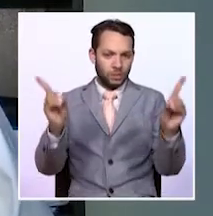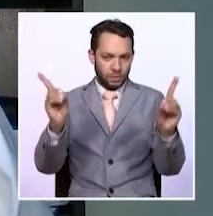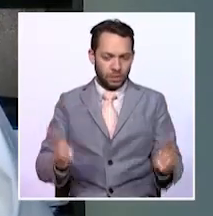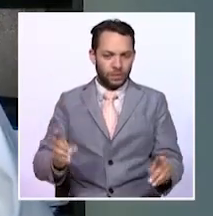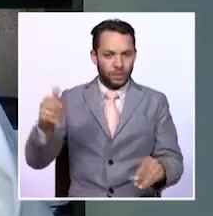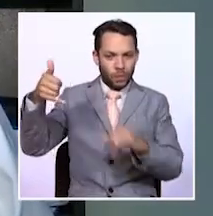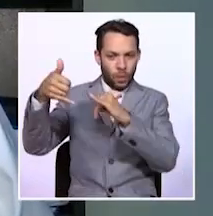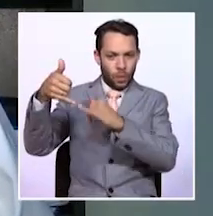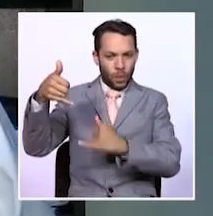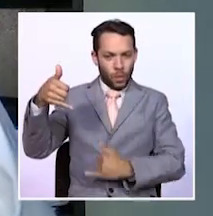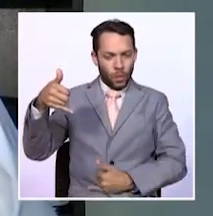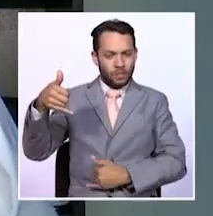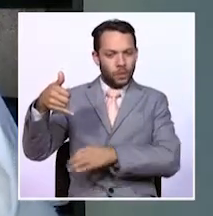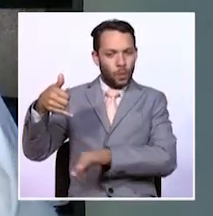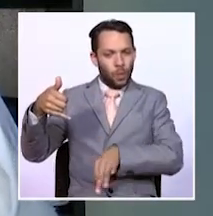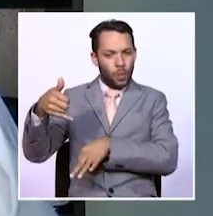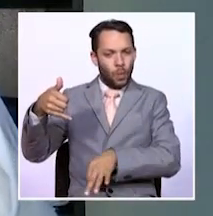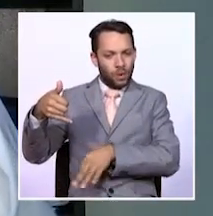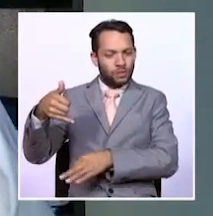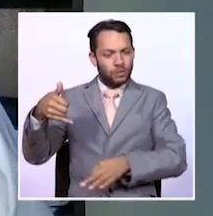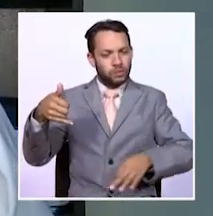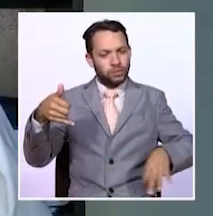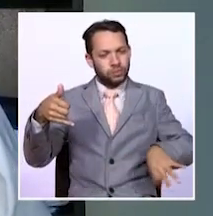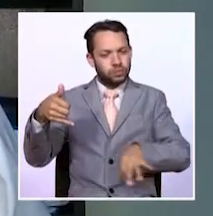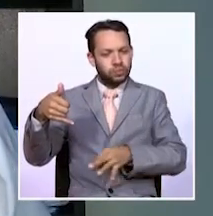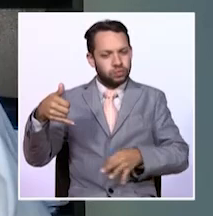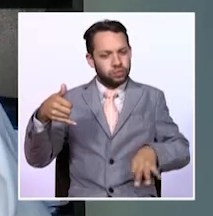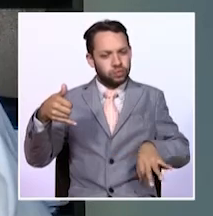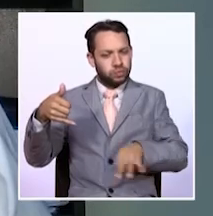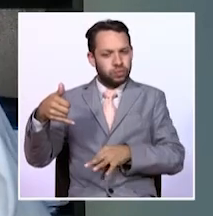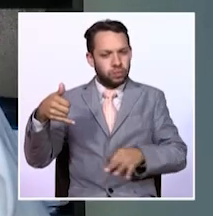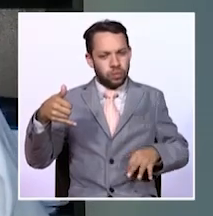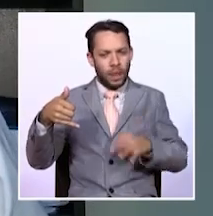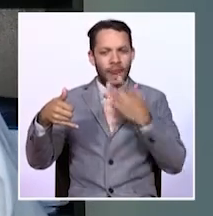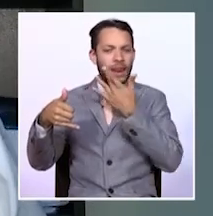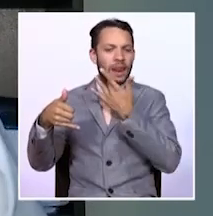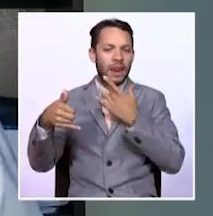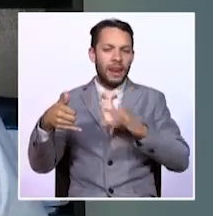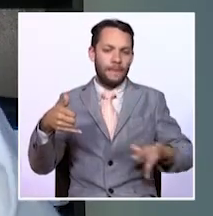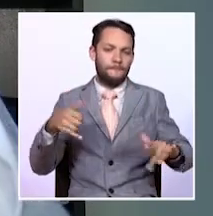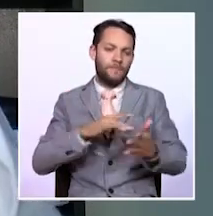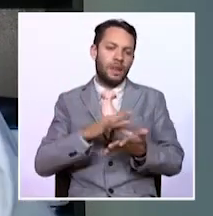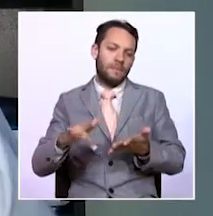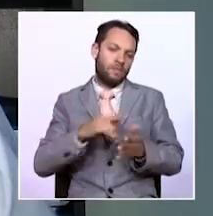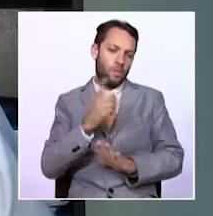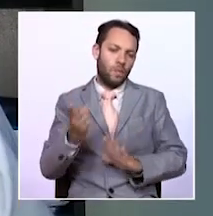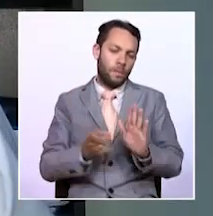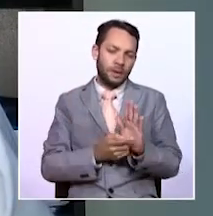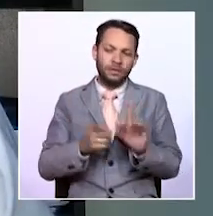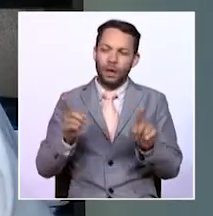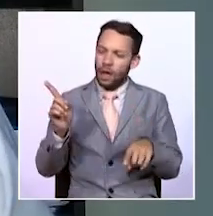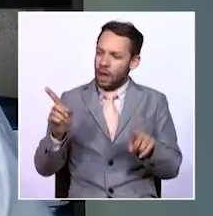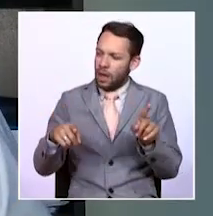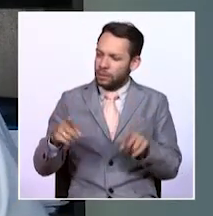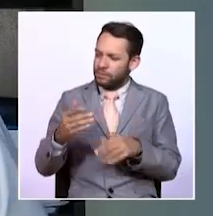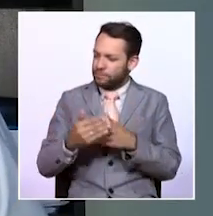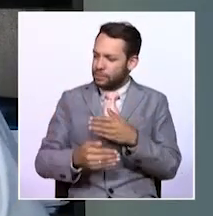con recambio de flora intestinal. Entonces es muy importante tener eso presente porque hay ciertas condiciones